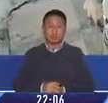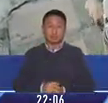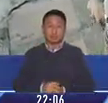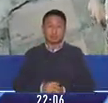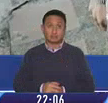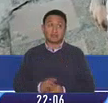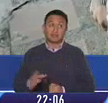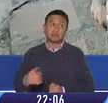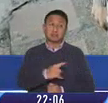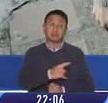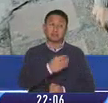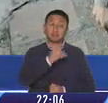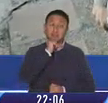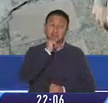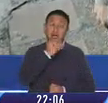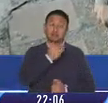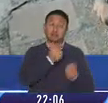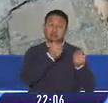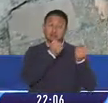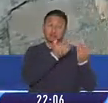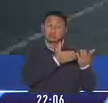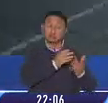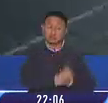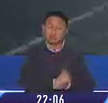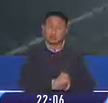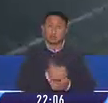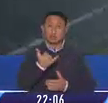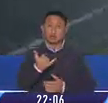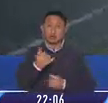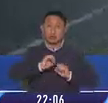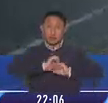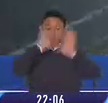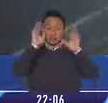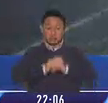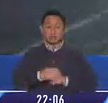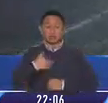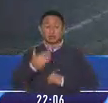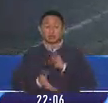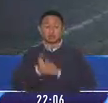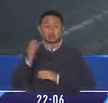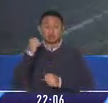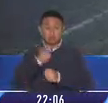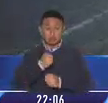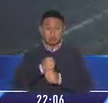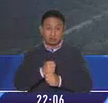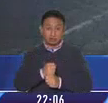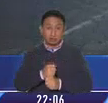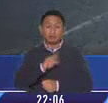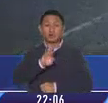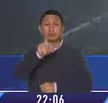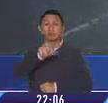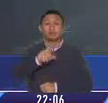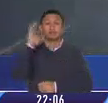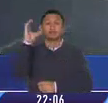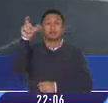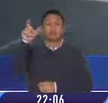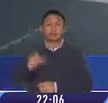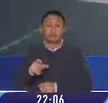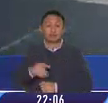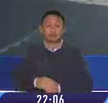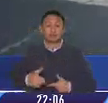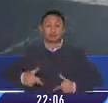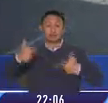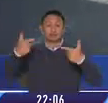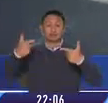parece que alguna información se fugó. Y ahora de mañana, yendo a salir del trabajo, entraron cuatro colombianos